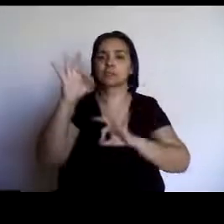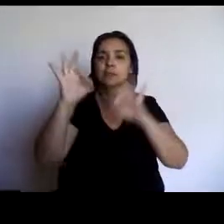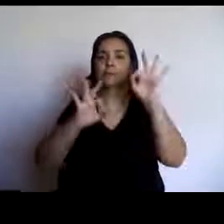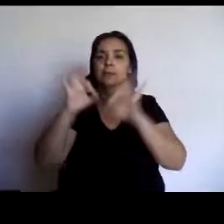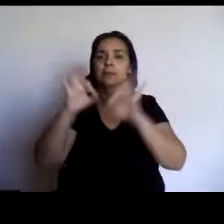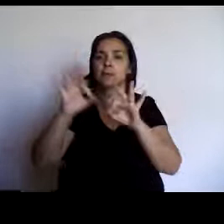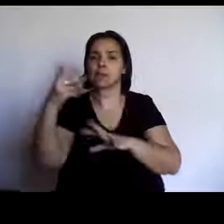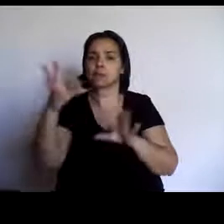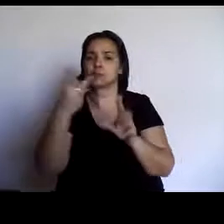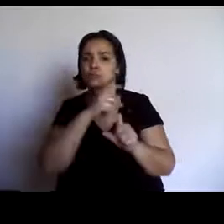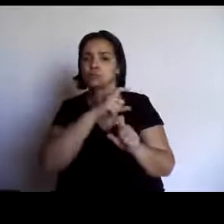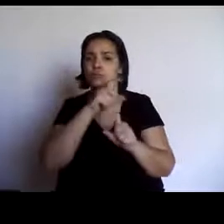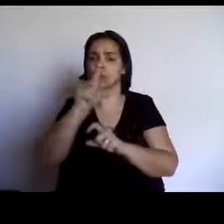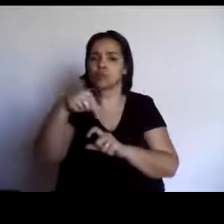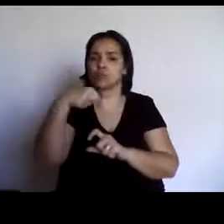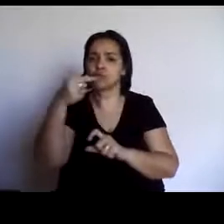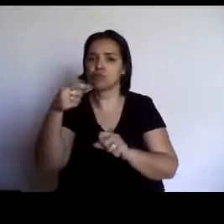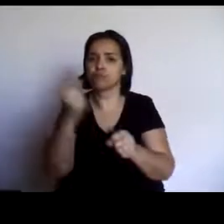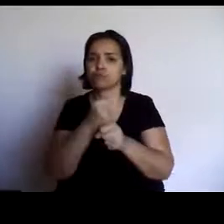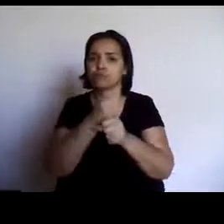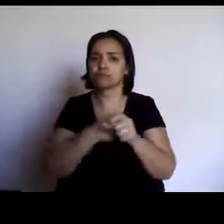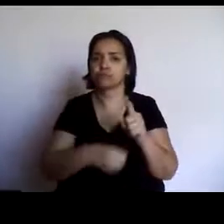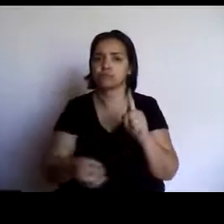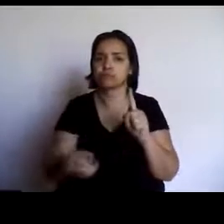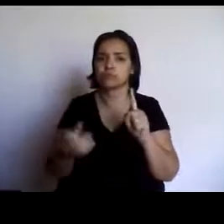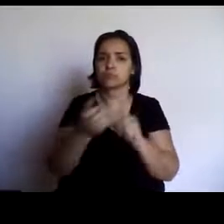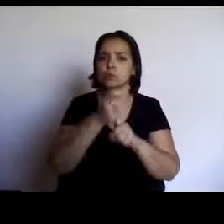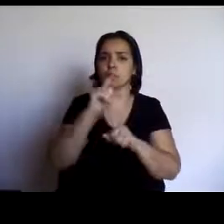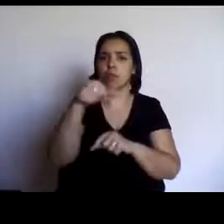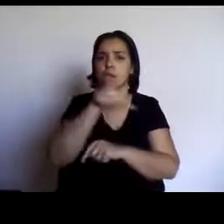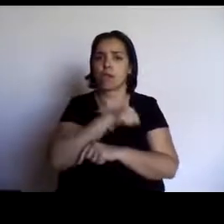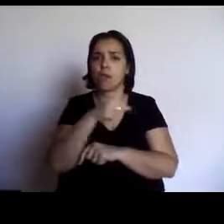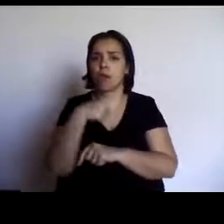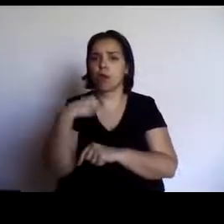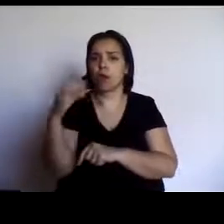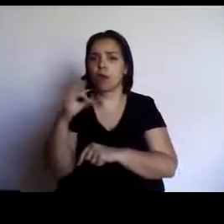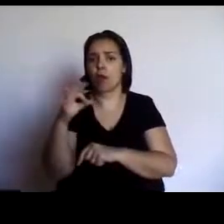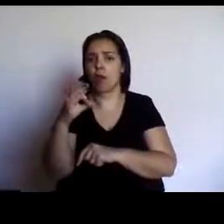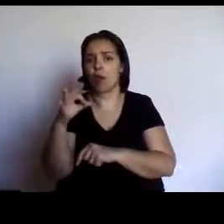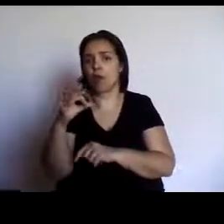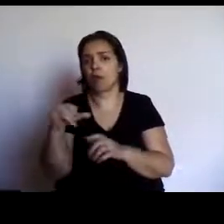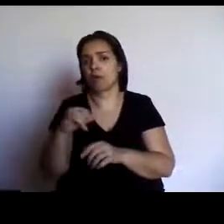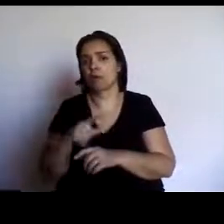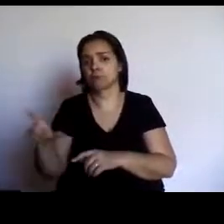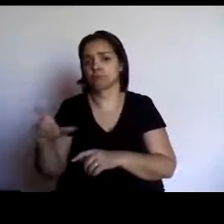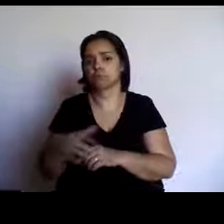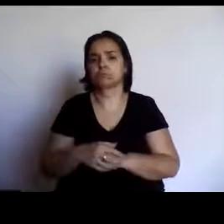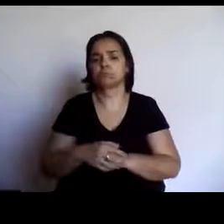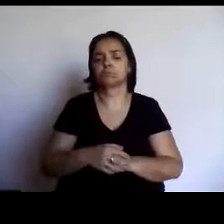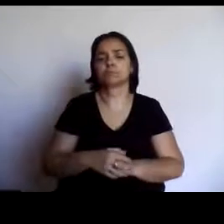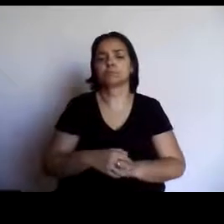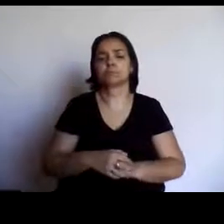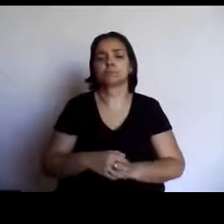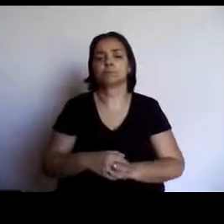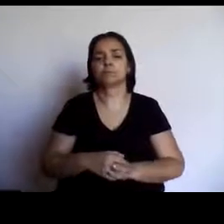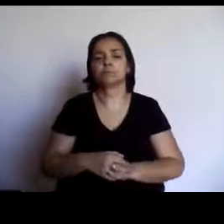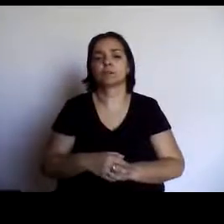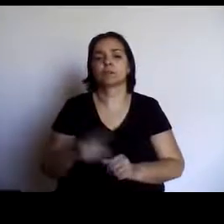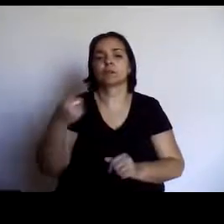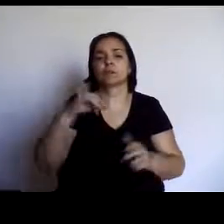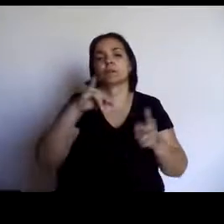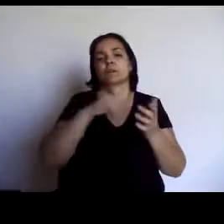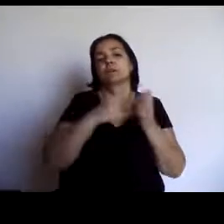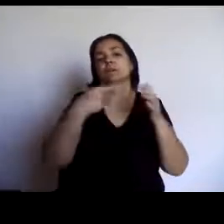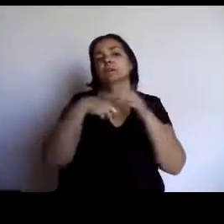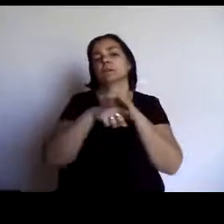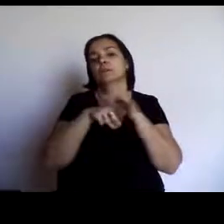consiguieron con posterioridad encontrar un empleo, ya sea por cuenta propia o ajena. Continuamos gestionando proyectos